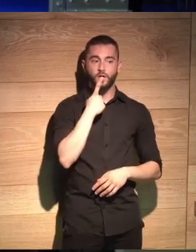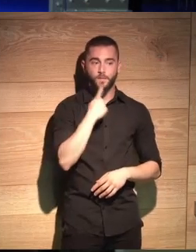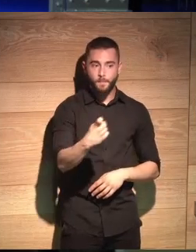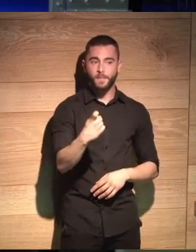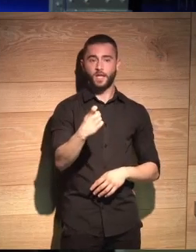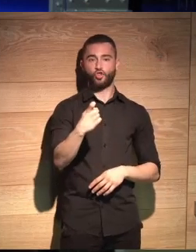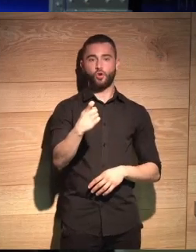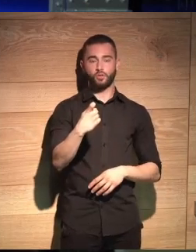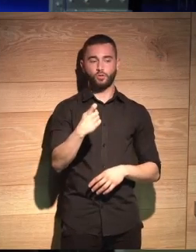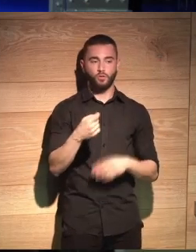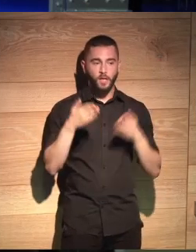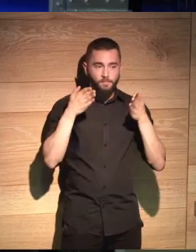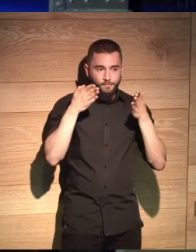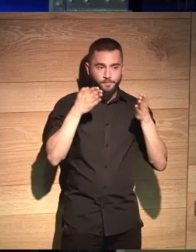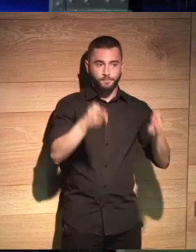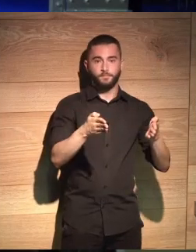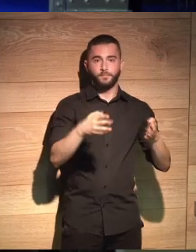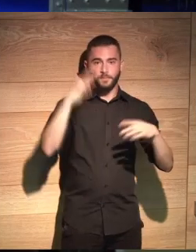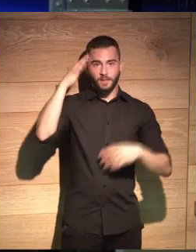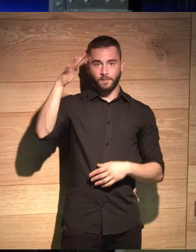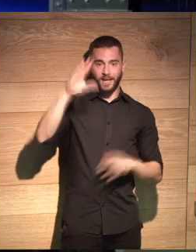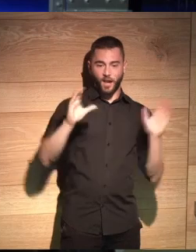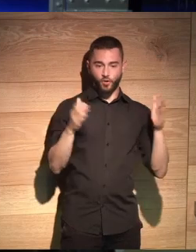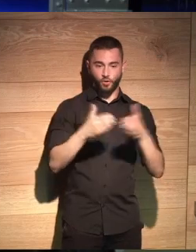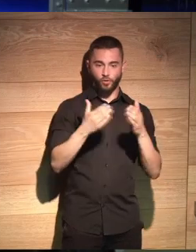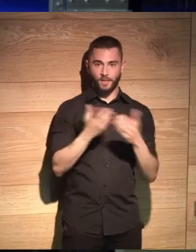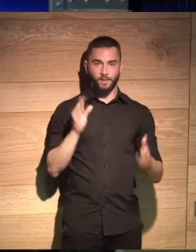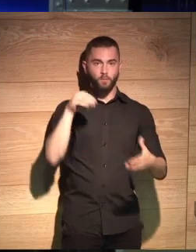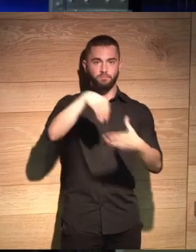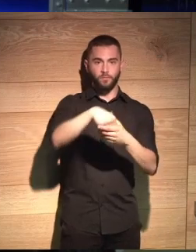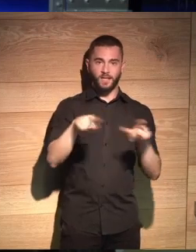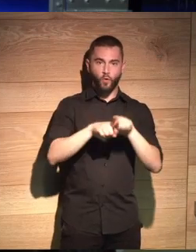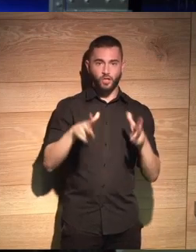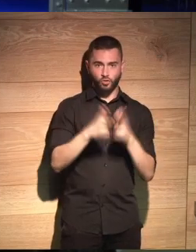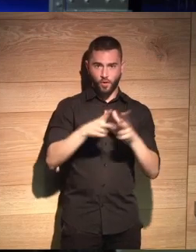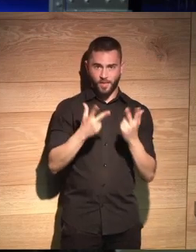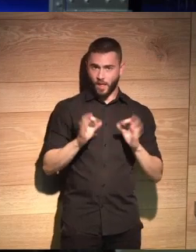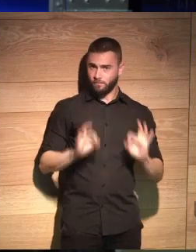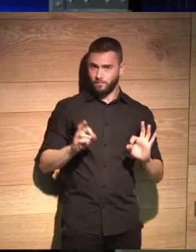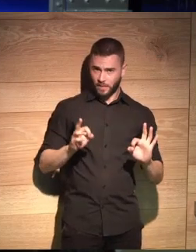que son parte de nuestro imaginario colectivo como sociedad, ¿no? y que